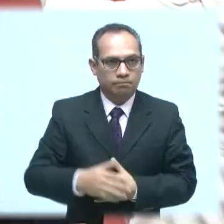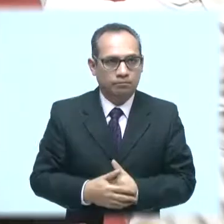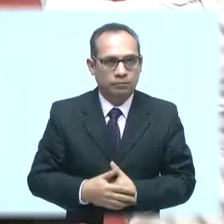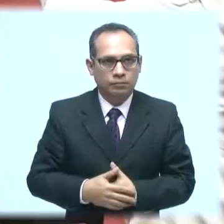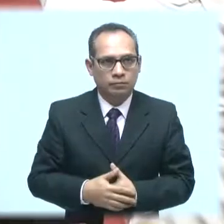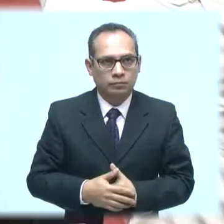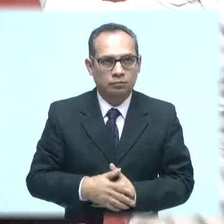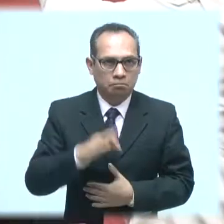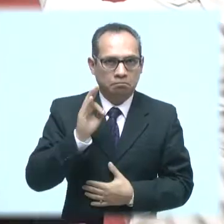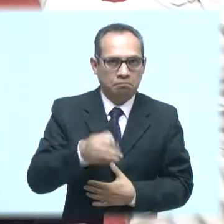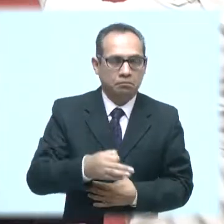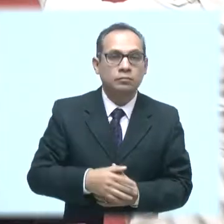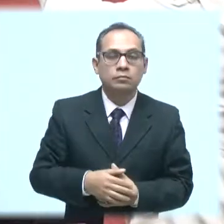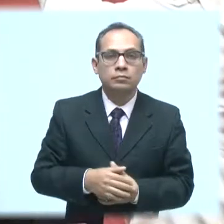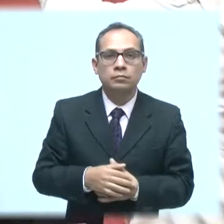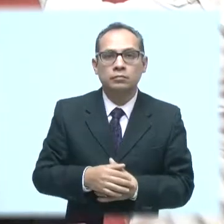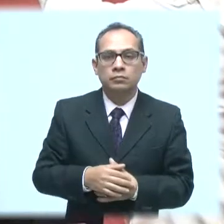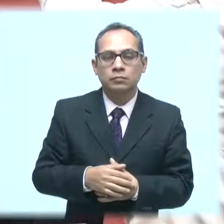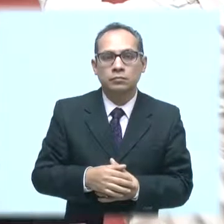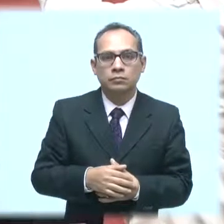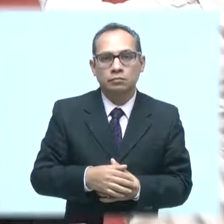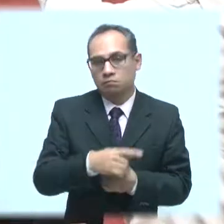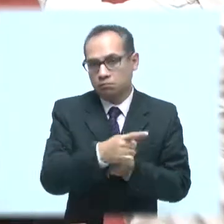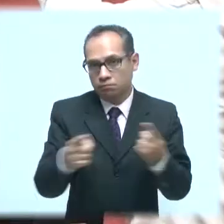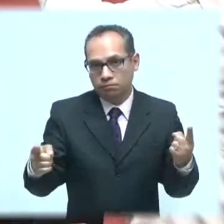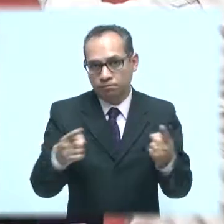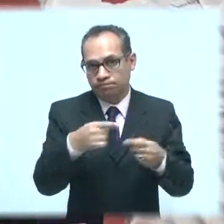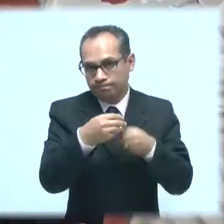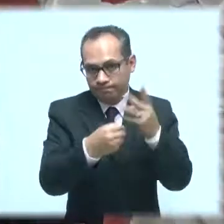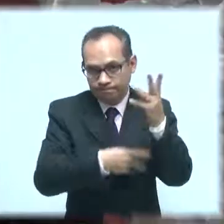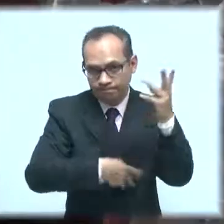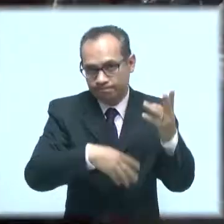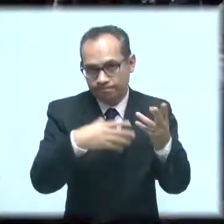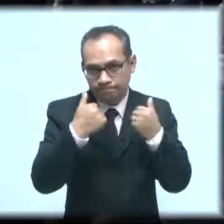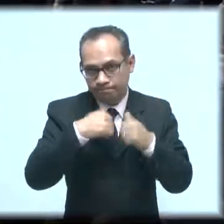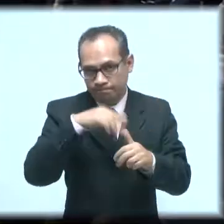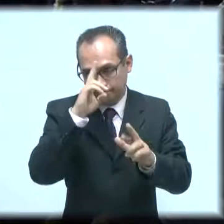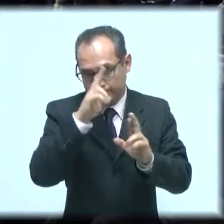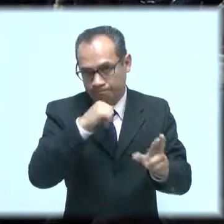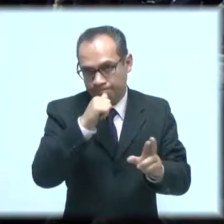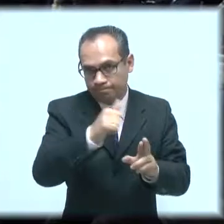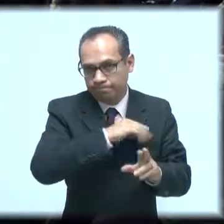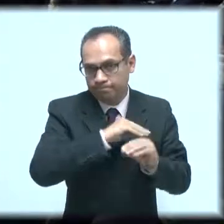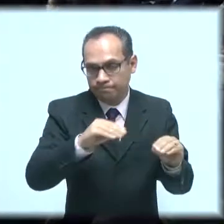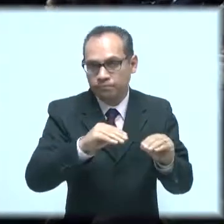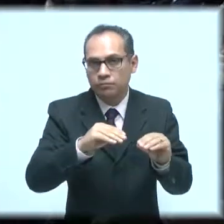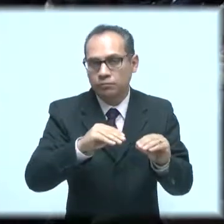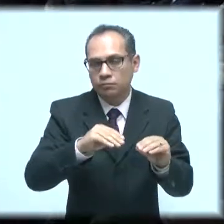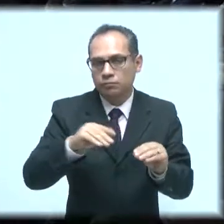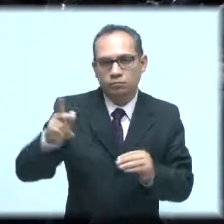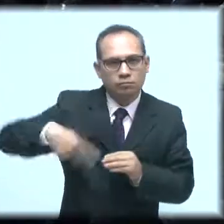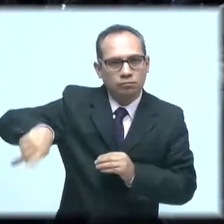si así no lo hicieran que el pueblo se los demande gracias pueden sentarse